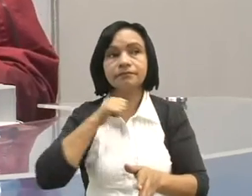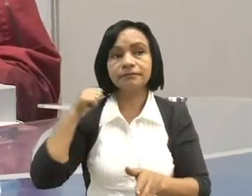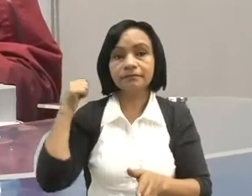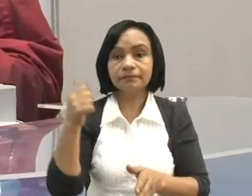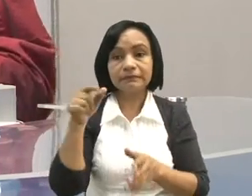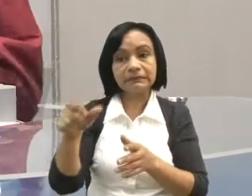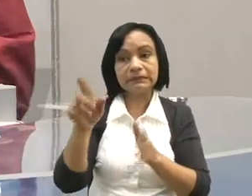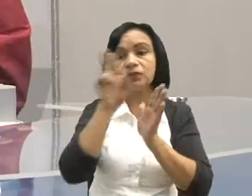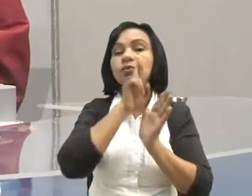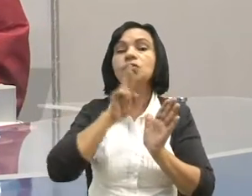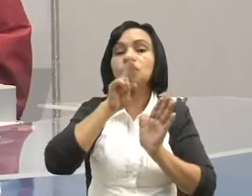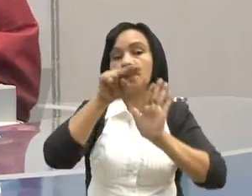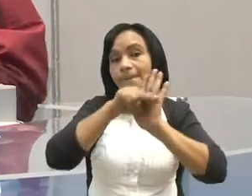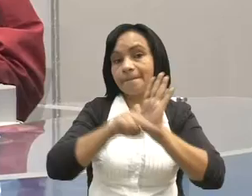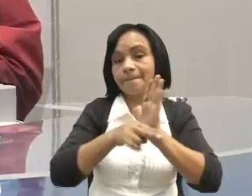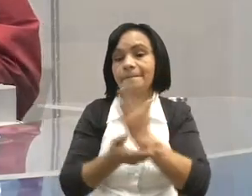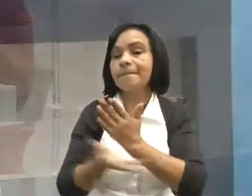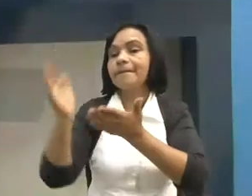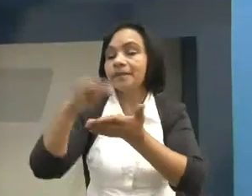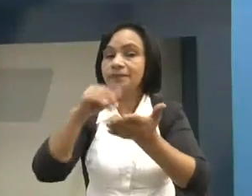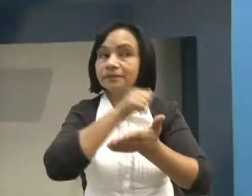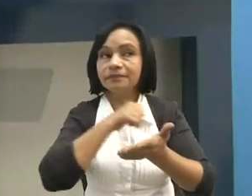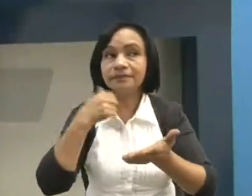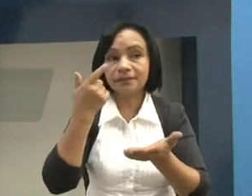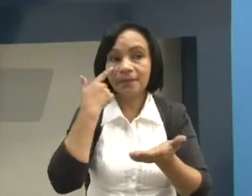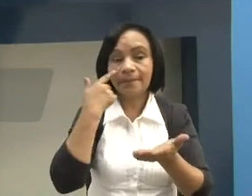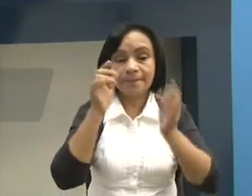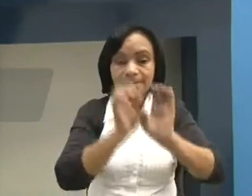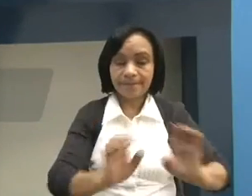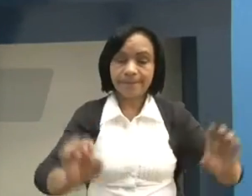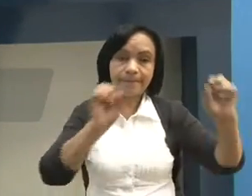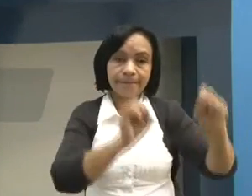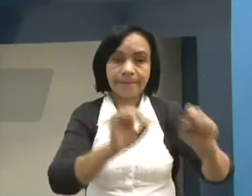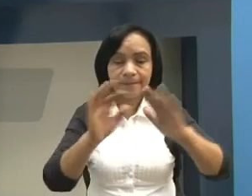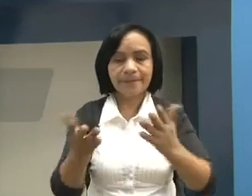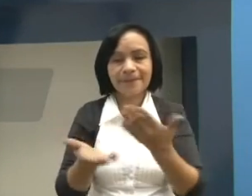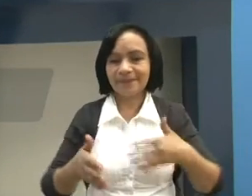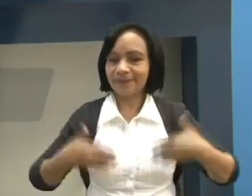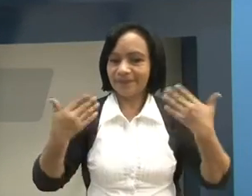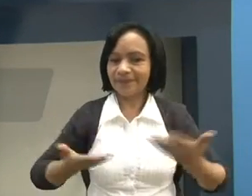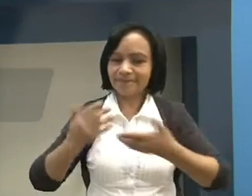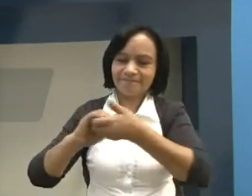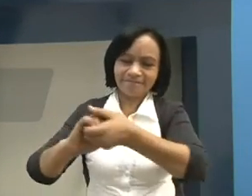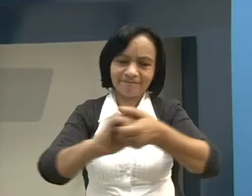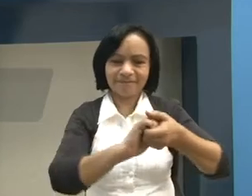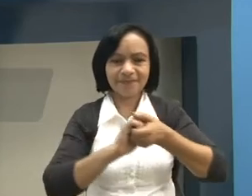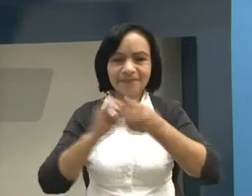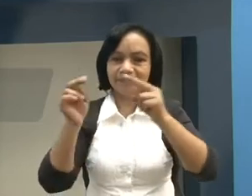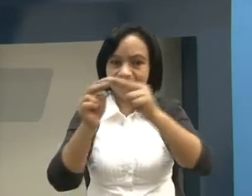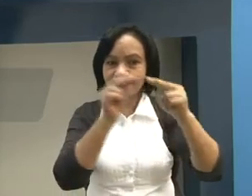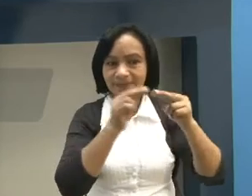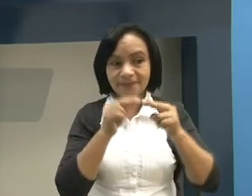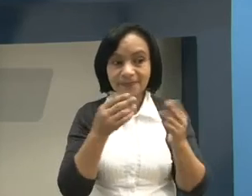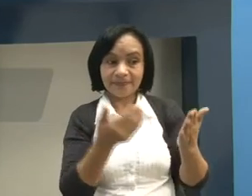esa preparación se hace para que este día todos estos niños y niñas con alegría se reencuentren con sus amistades, con sus amiguitos, se